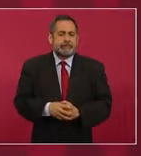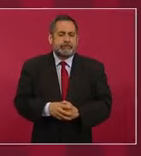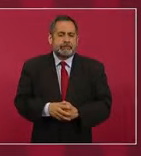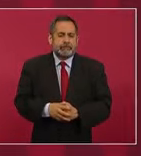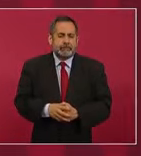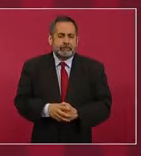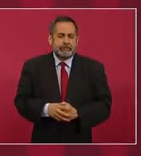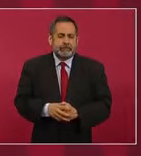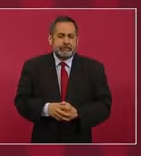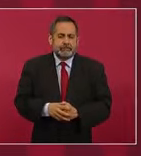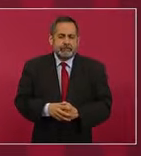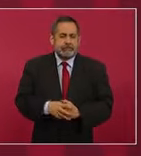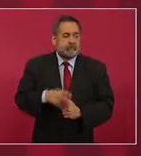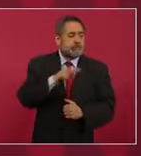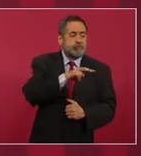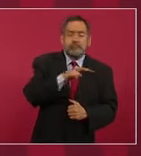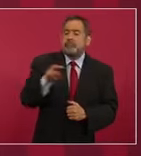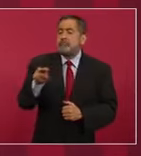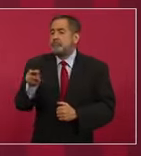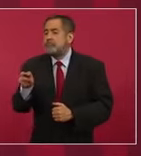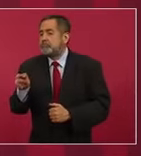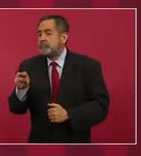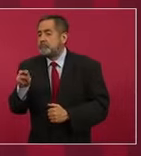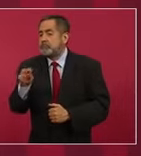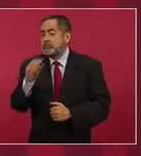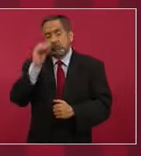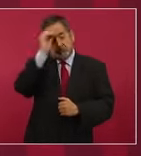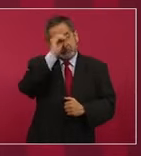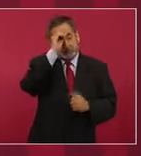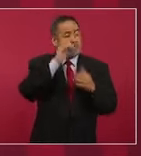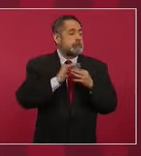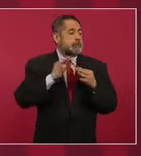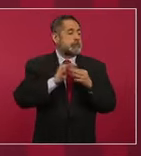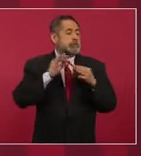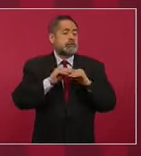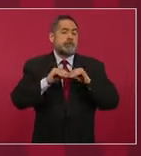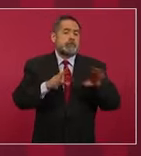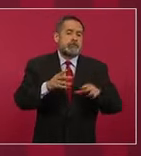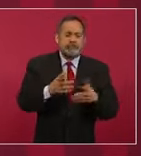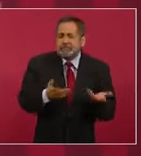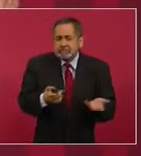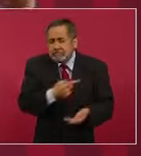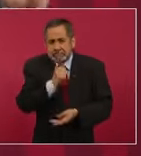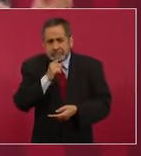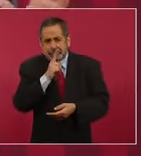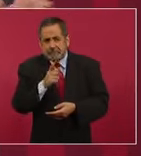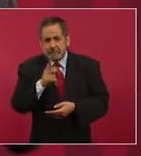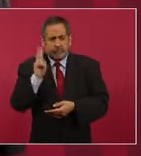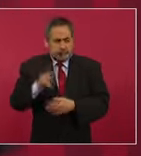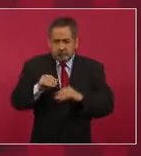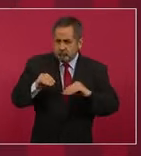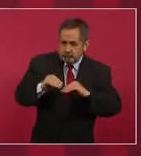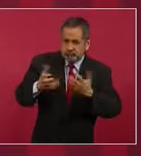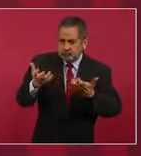al análisis de la realidad o administrar el conflicto.